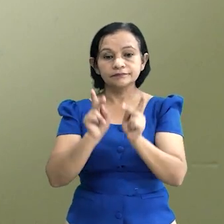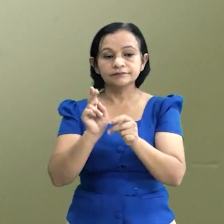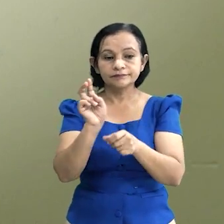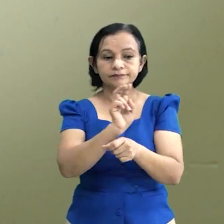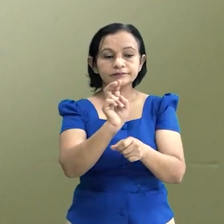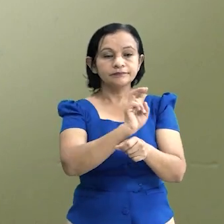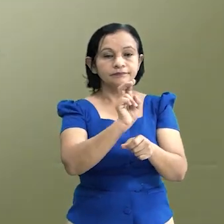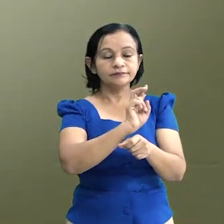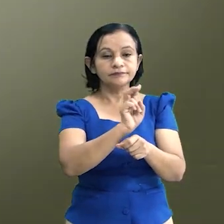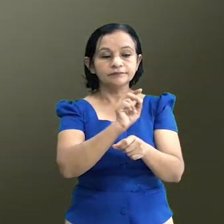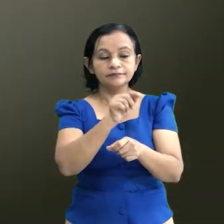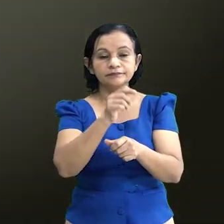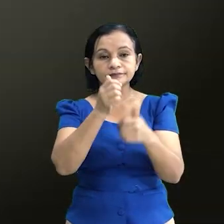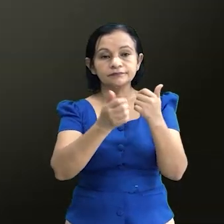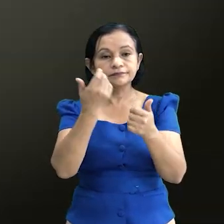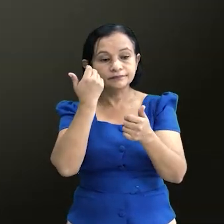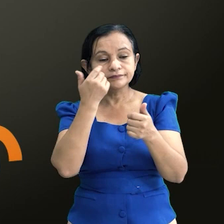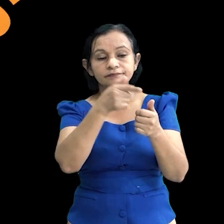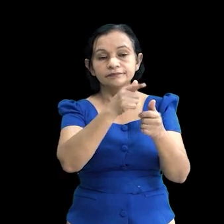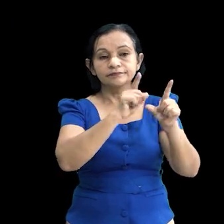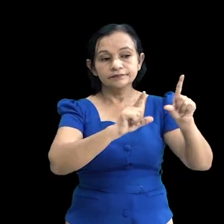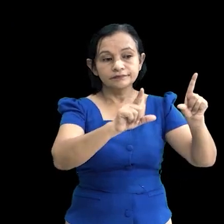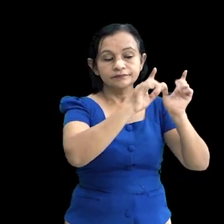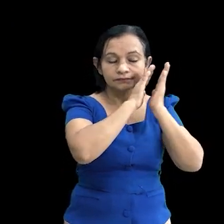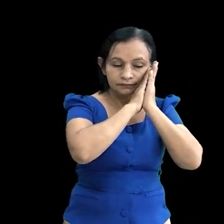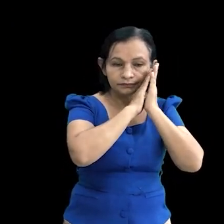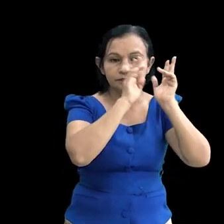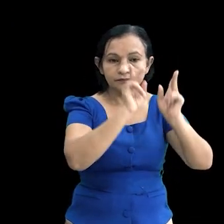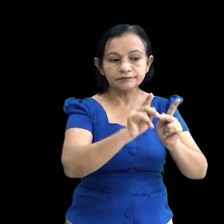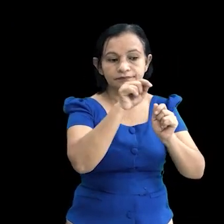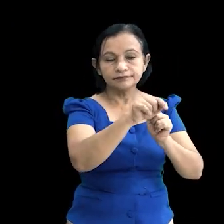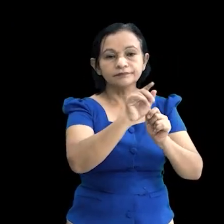esa parte en los albergues.